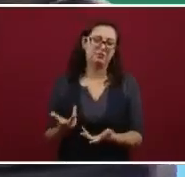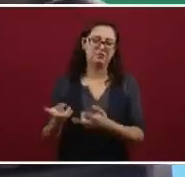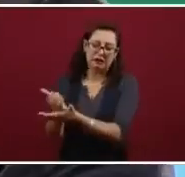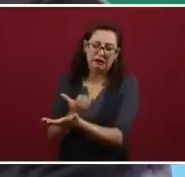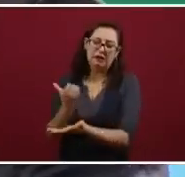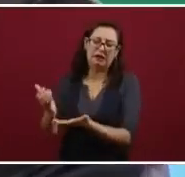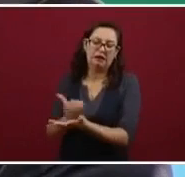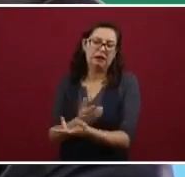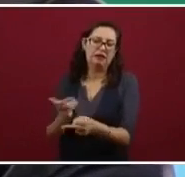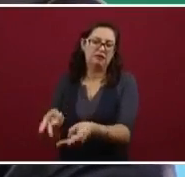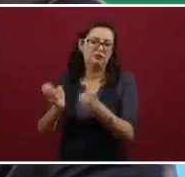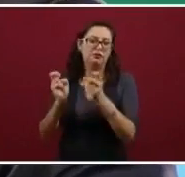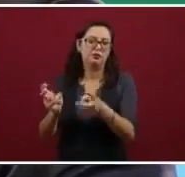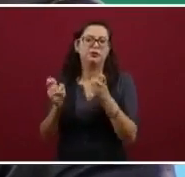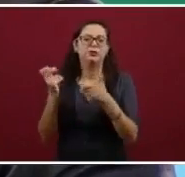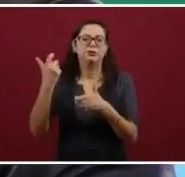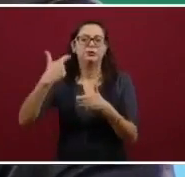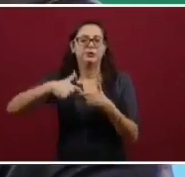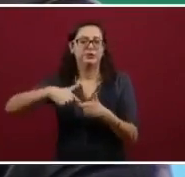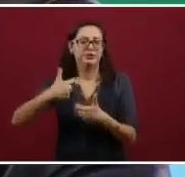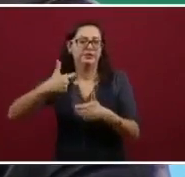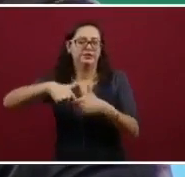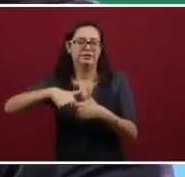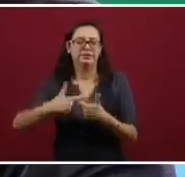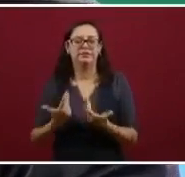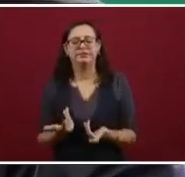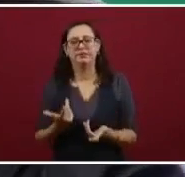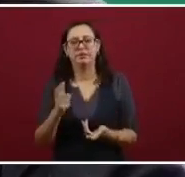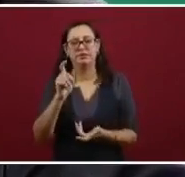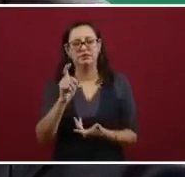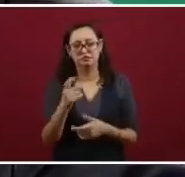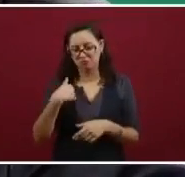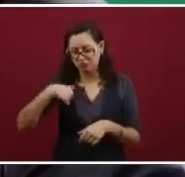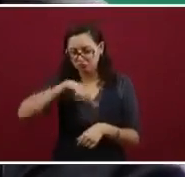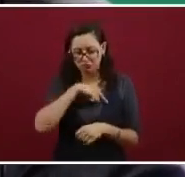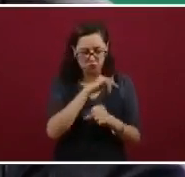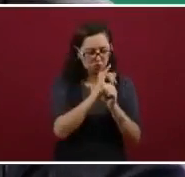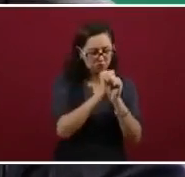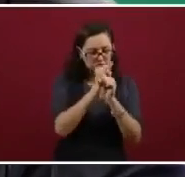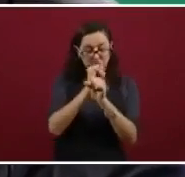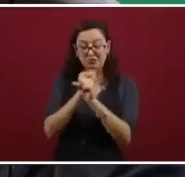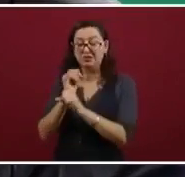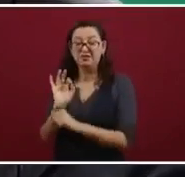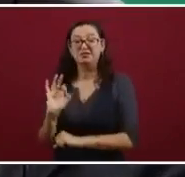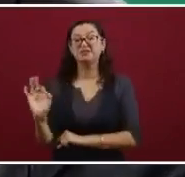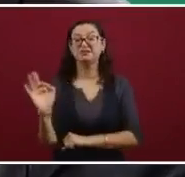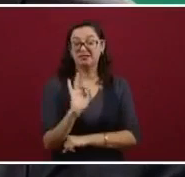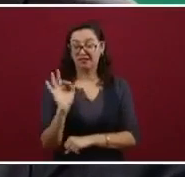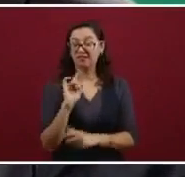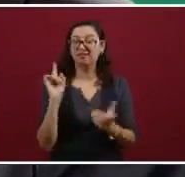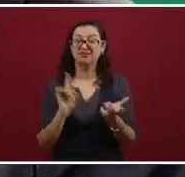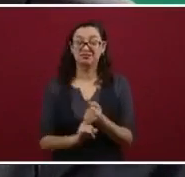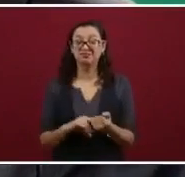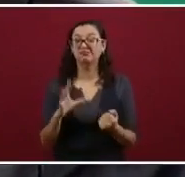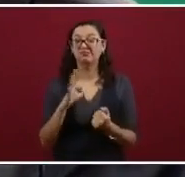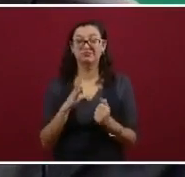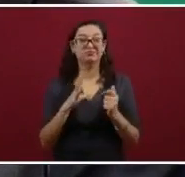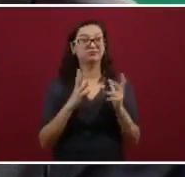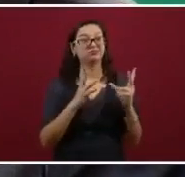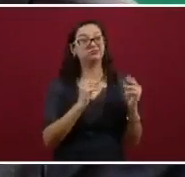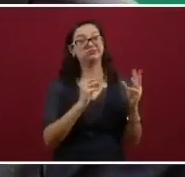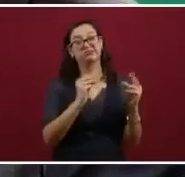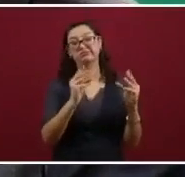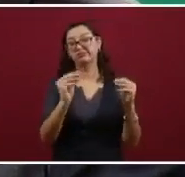de acuerdo a las estadísticas de nuestras investigaciones previas, podrían estar utilizando este rastrillo. Por eso tenemos un